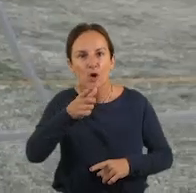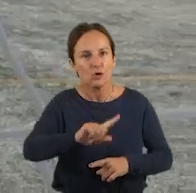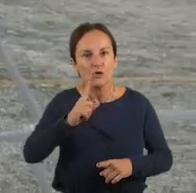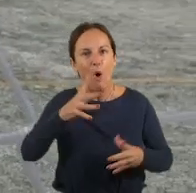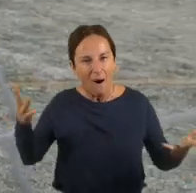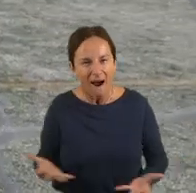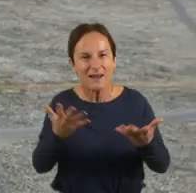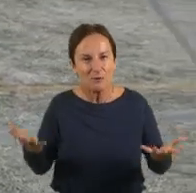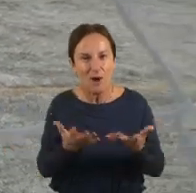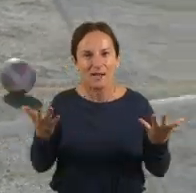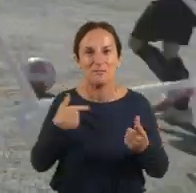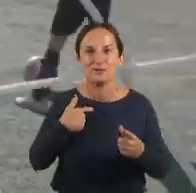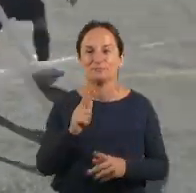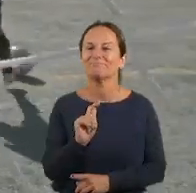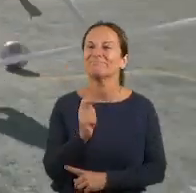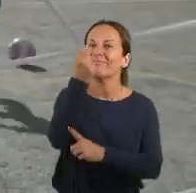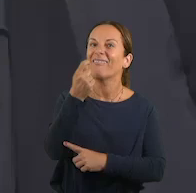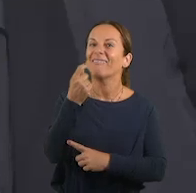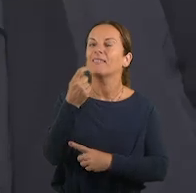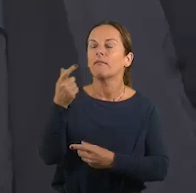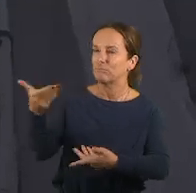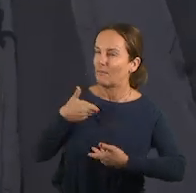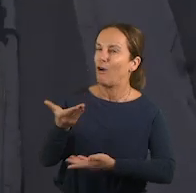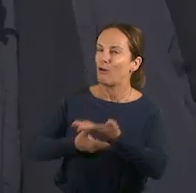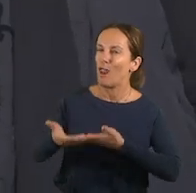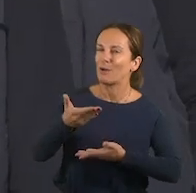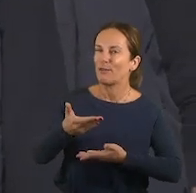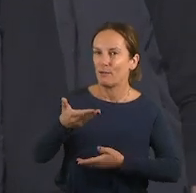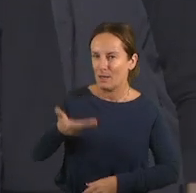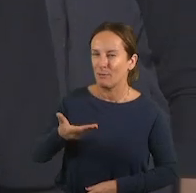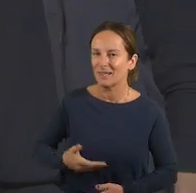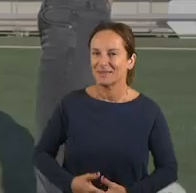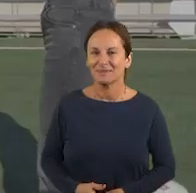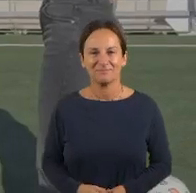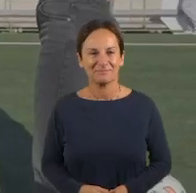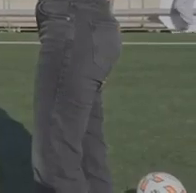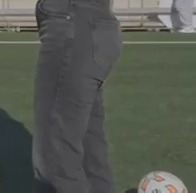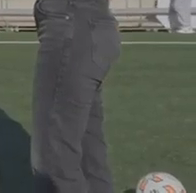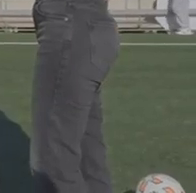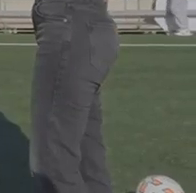vosotros también sois una herramienta súper importante para poder conseguir todo esto.